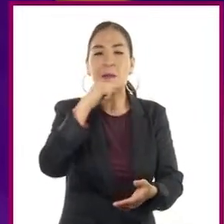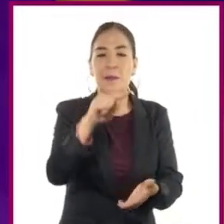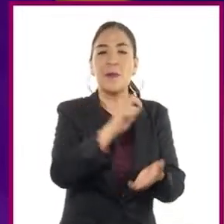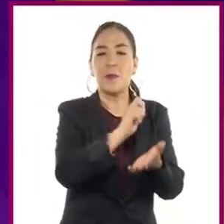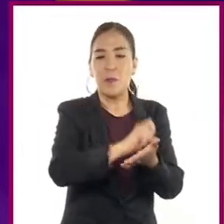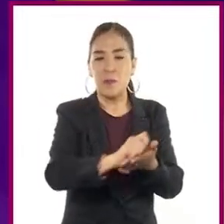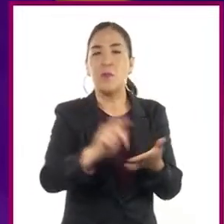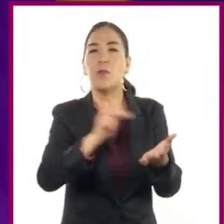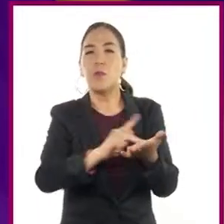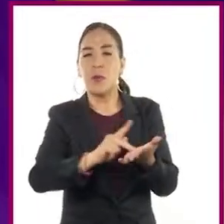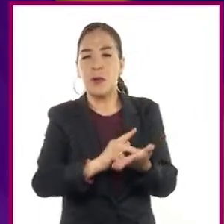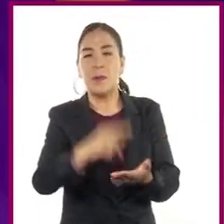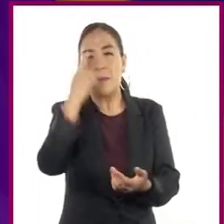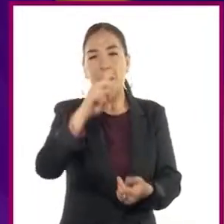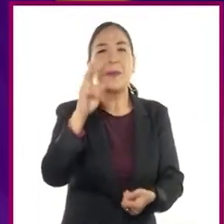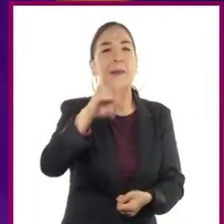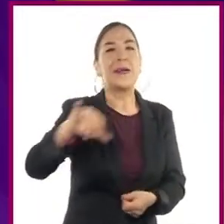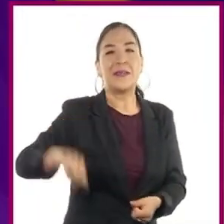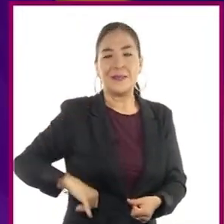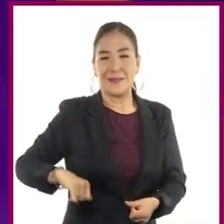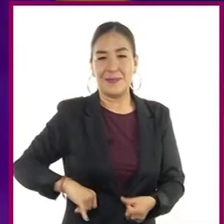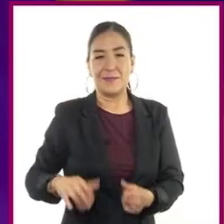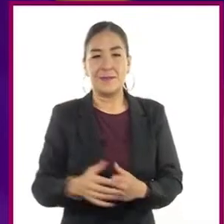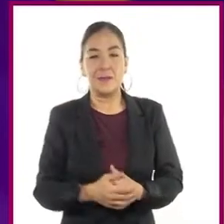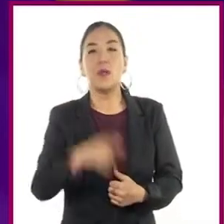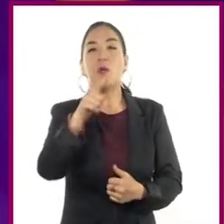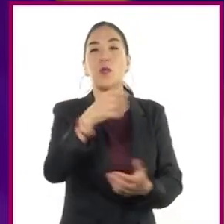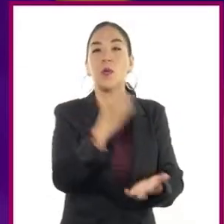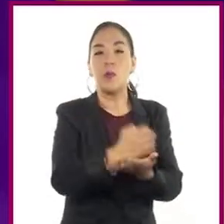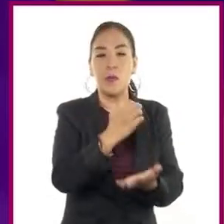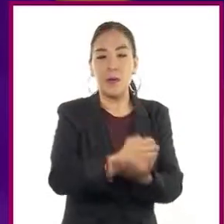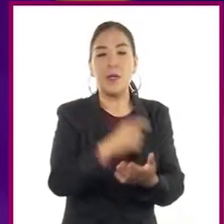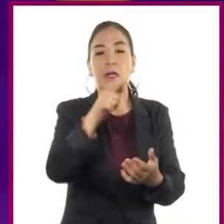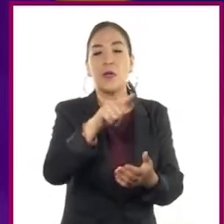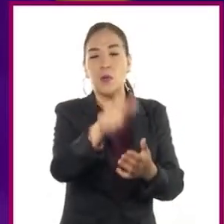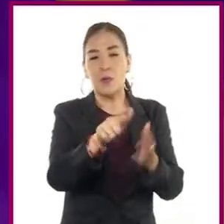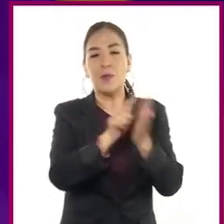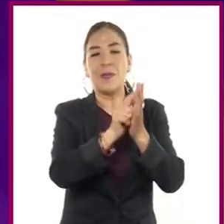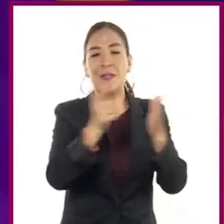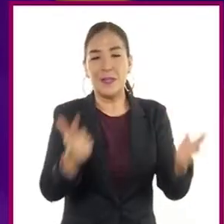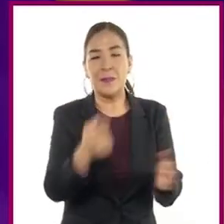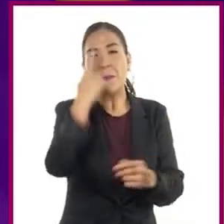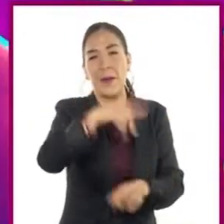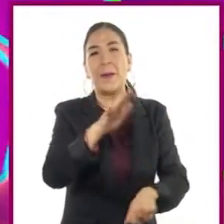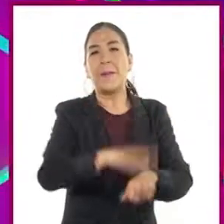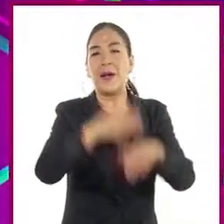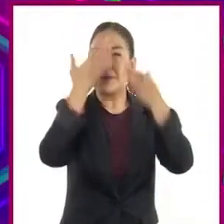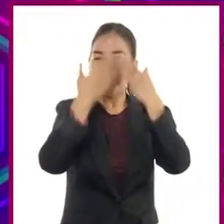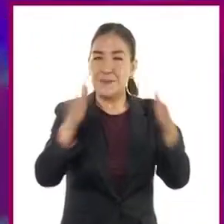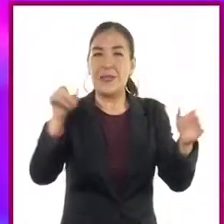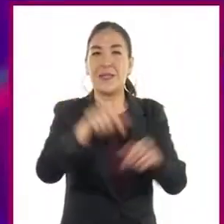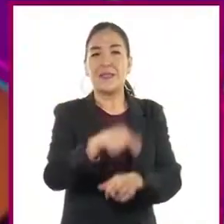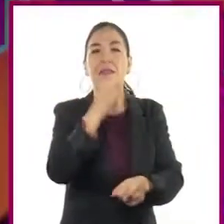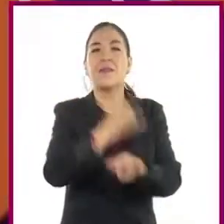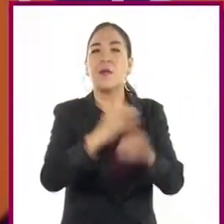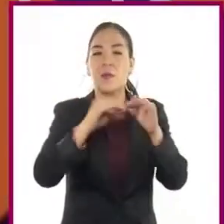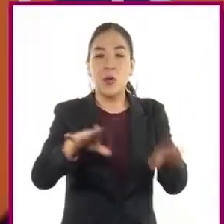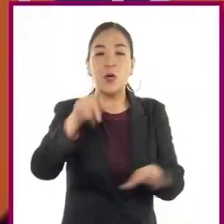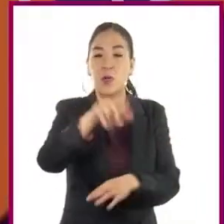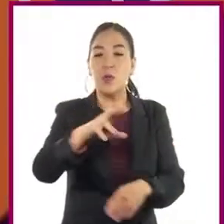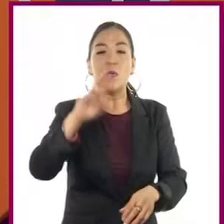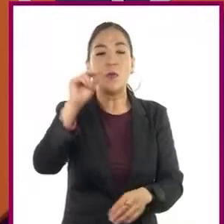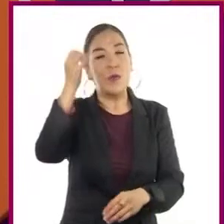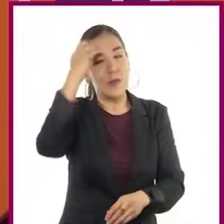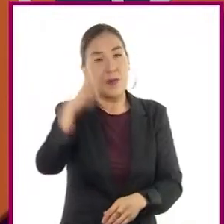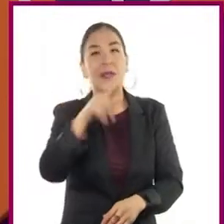lo que les parezca más relevante. Tengan a la mano su libro de texto para que amplíen la información y no olviden comentar